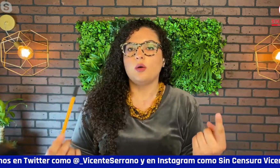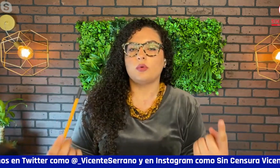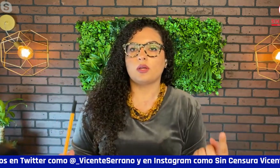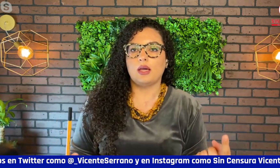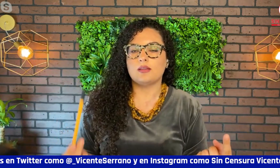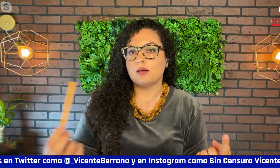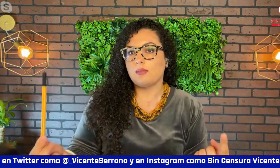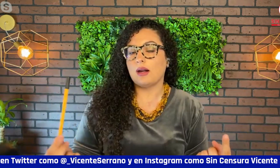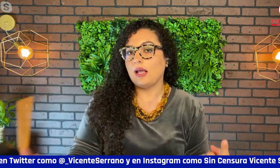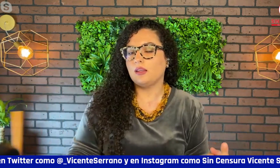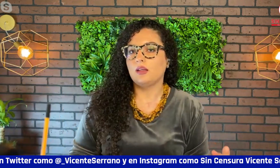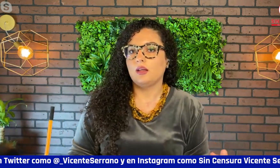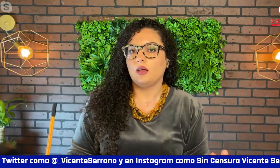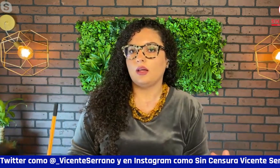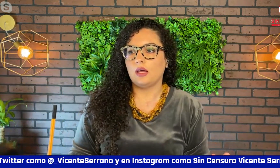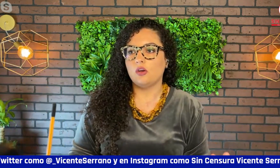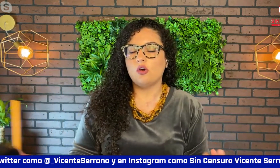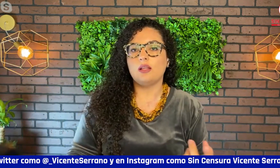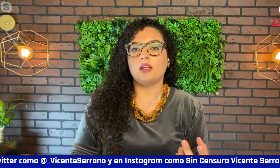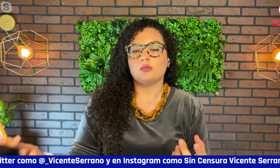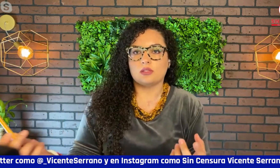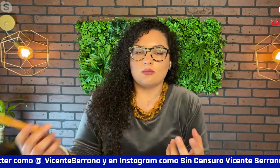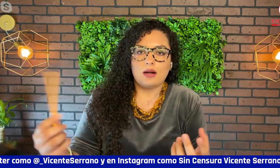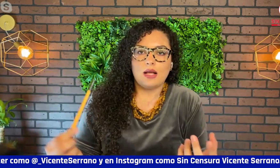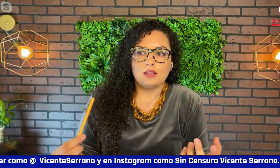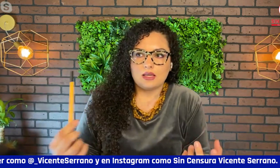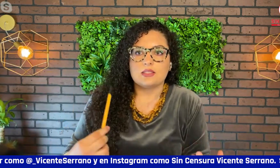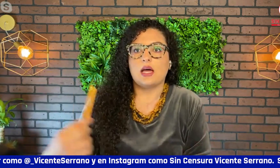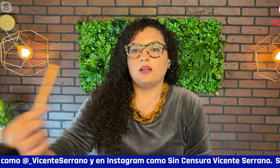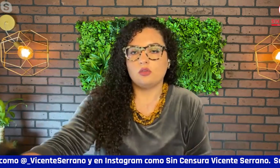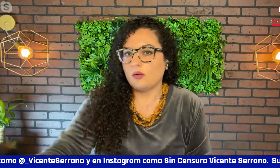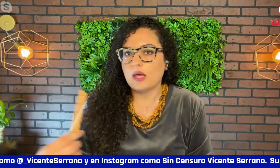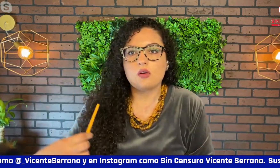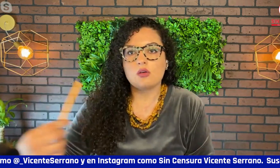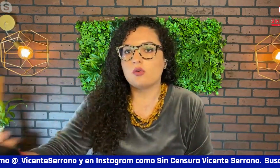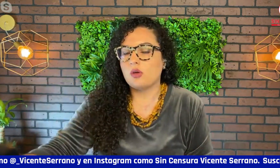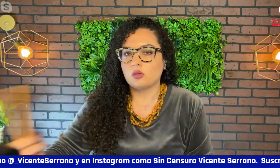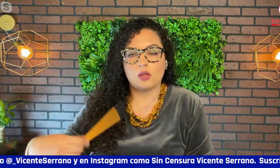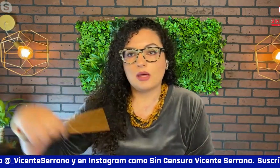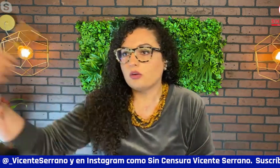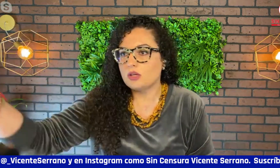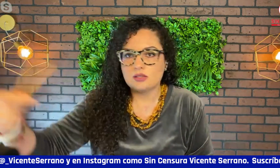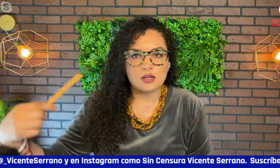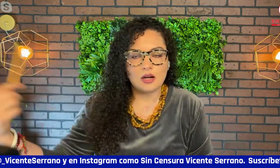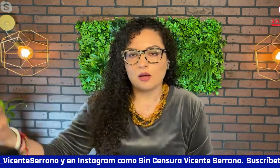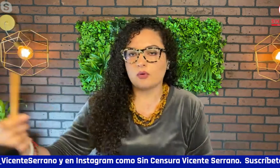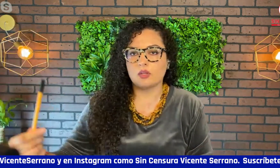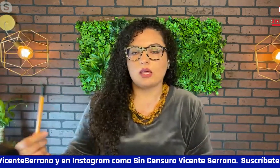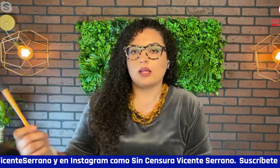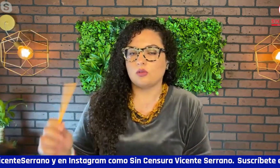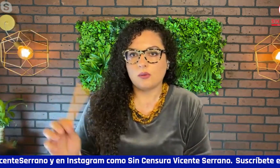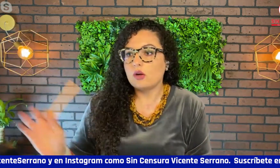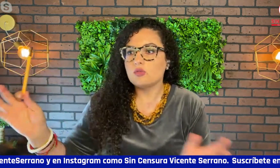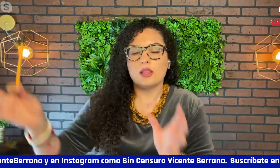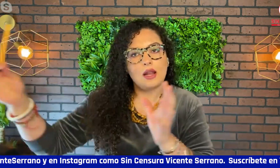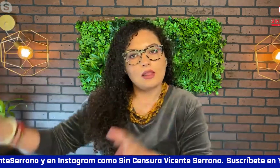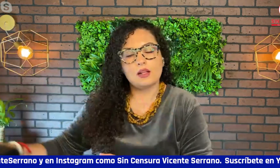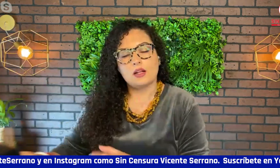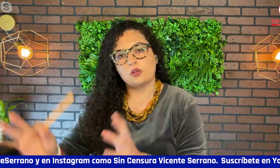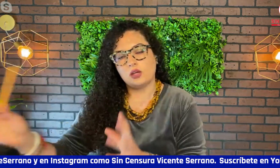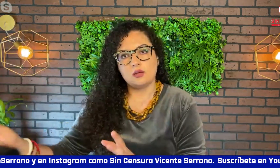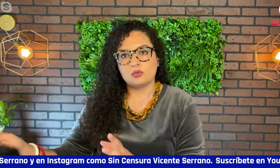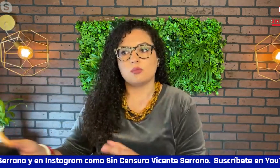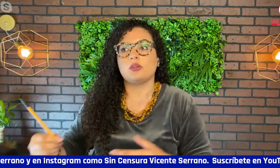Astillero, porque Semarnat Semarnat todavía no concluye, todavía no se destina al área protegida, todavía no se da